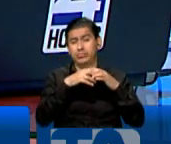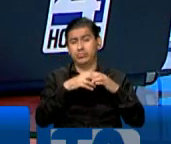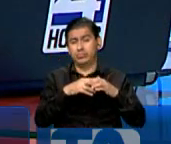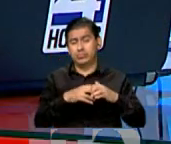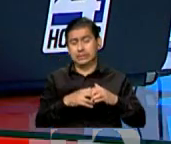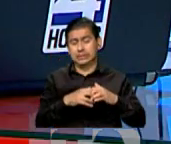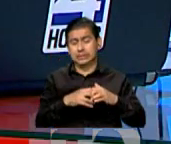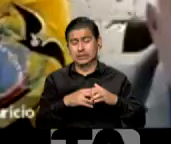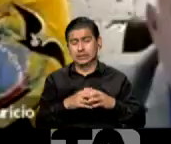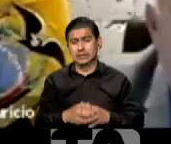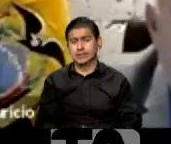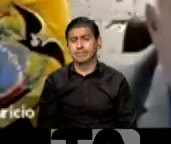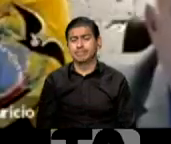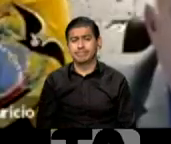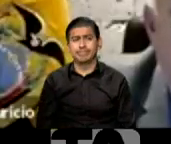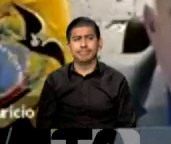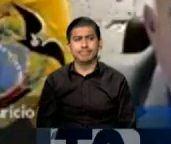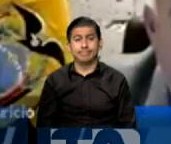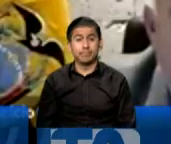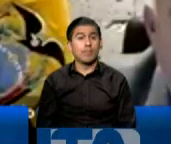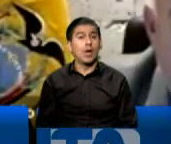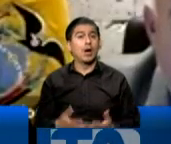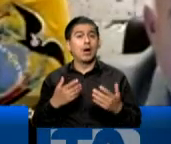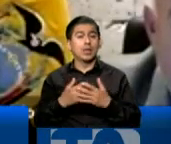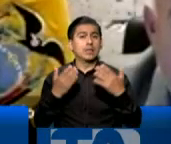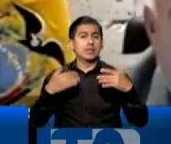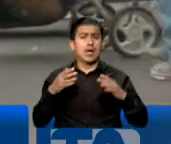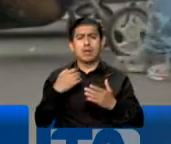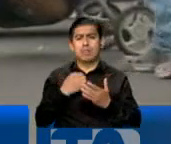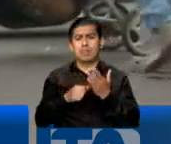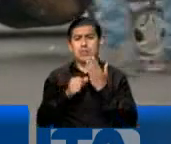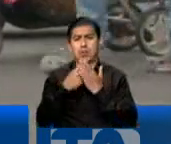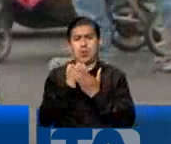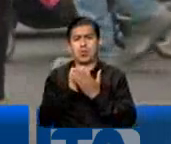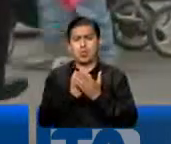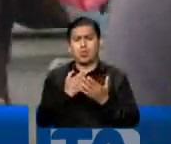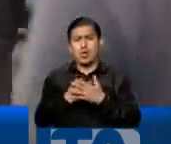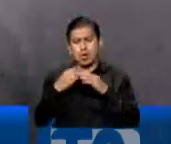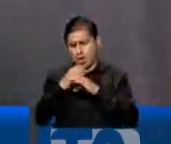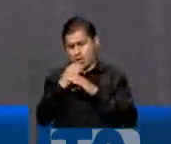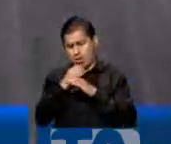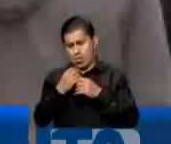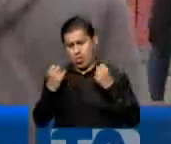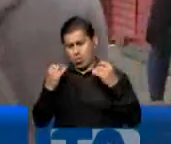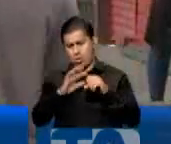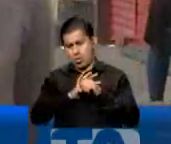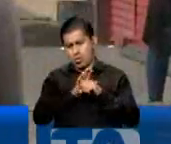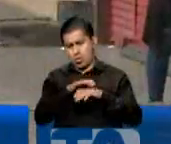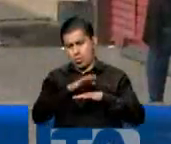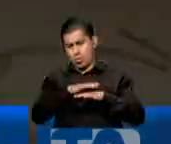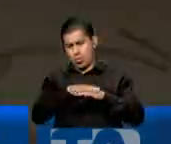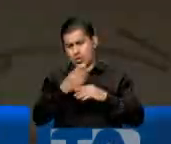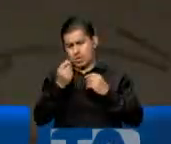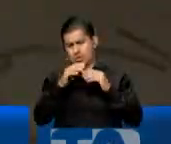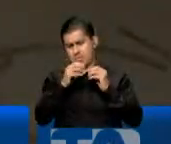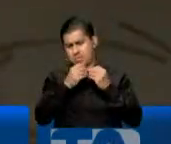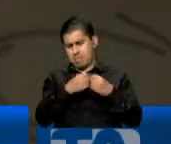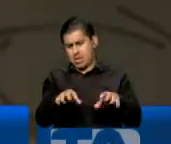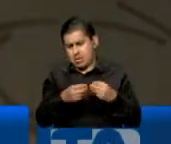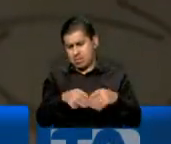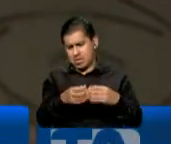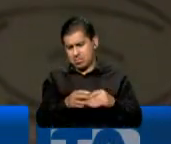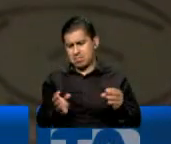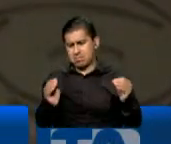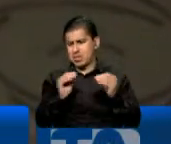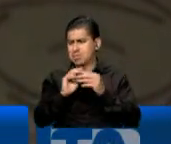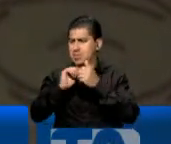este año. Es la primera cuantificación de la crisis generada por el COVID-19, más los eventos